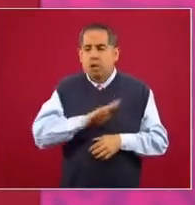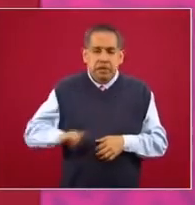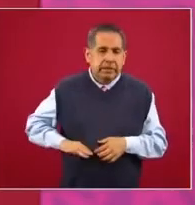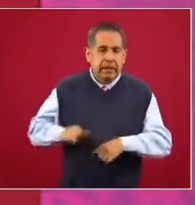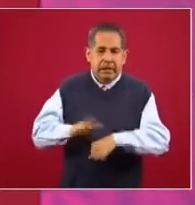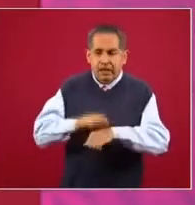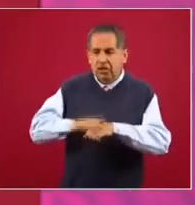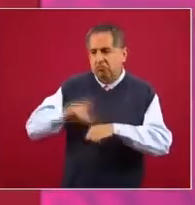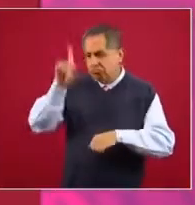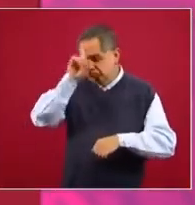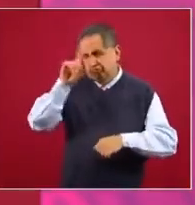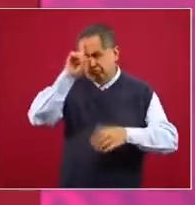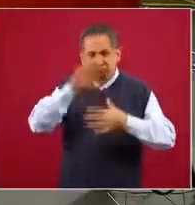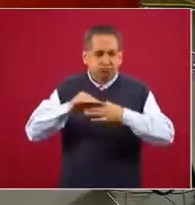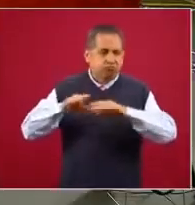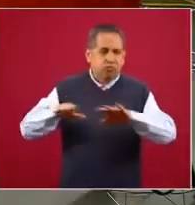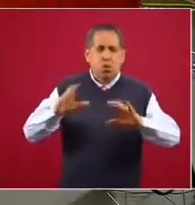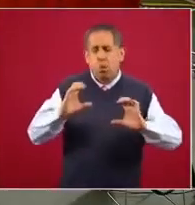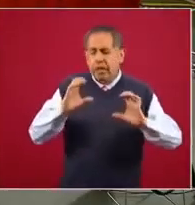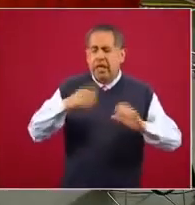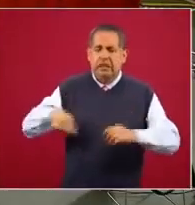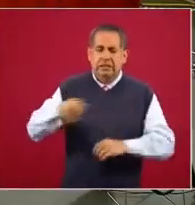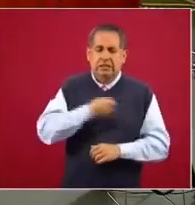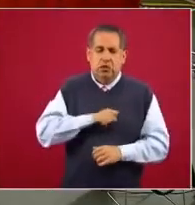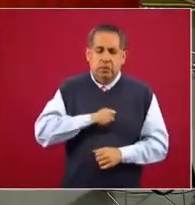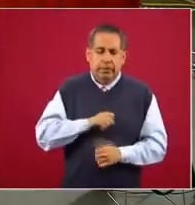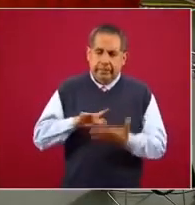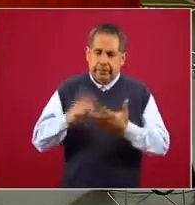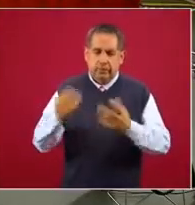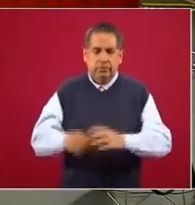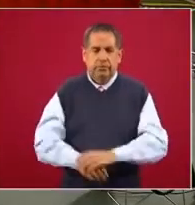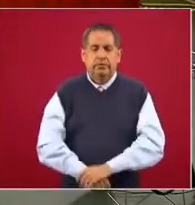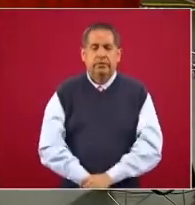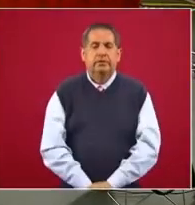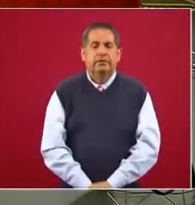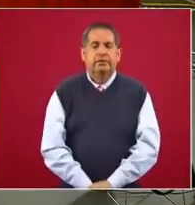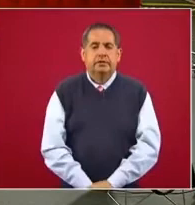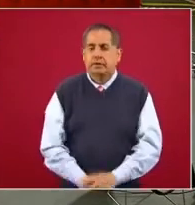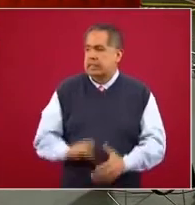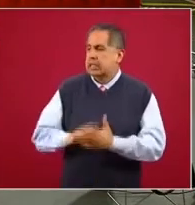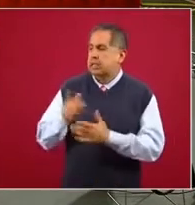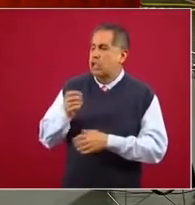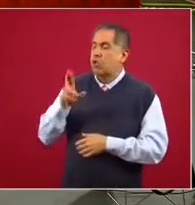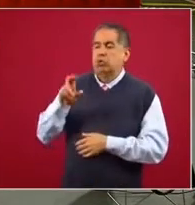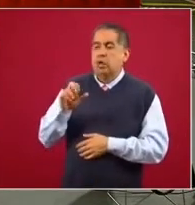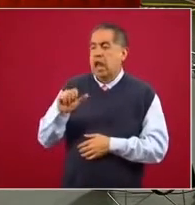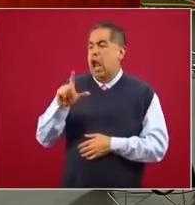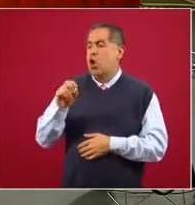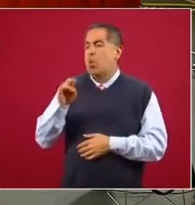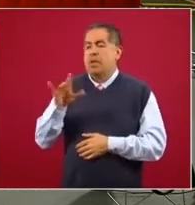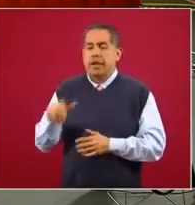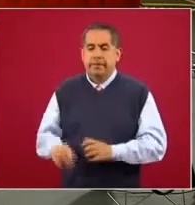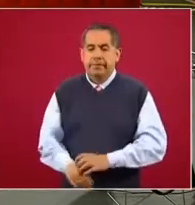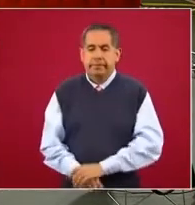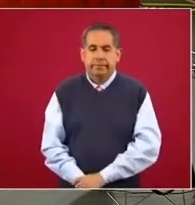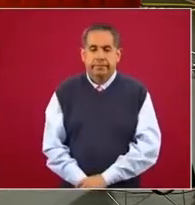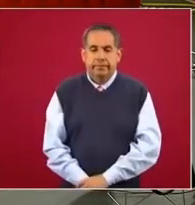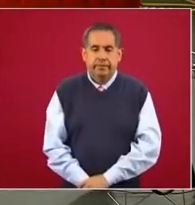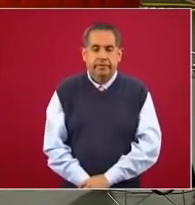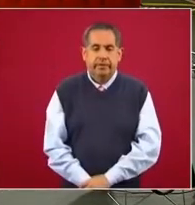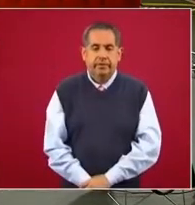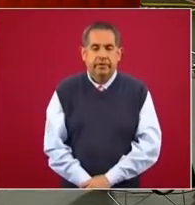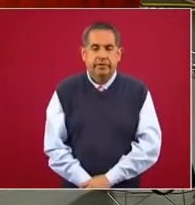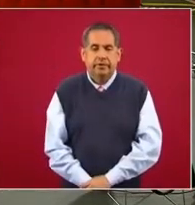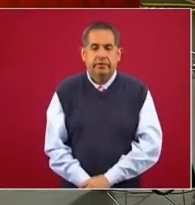municipales, están implementando para el cuidado de su salud. Muchas gracias. Muchas gracias, doctor Ralomía. Le pido al doctor